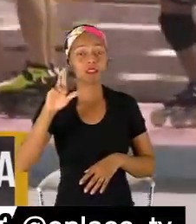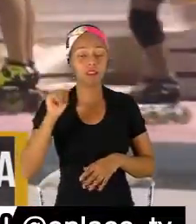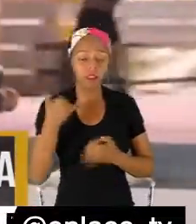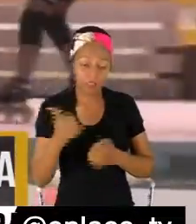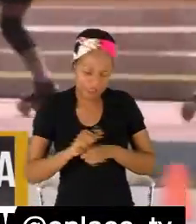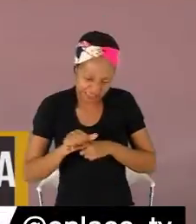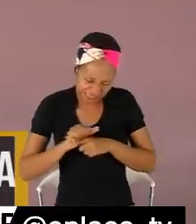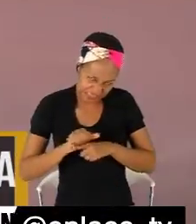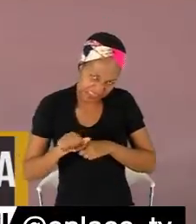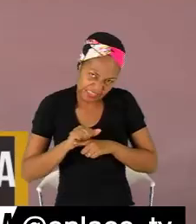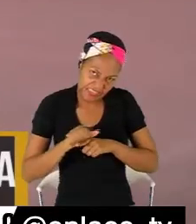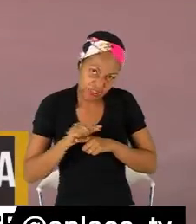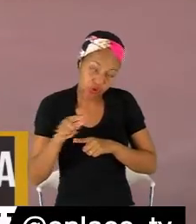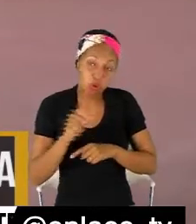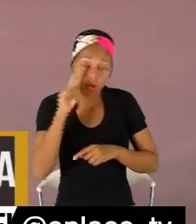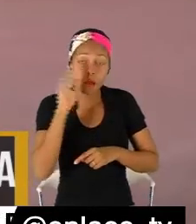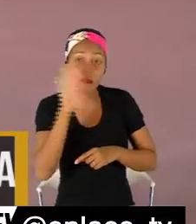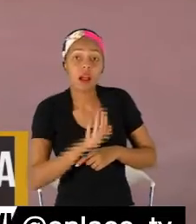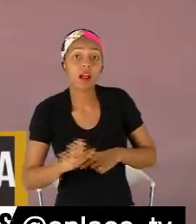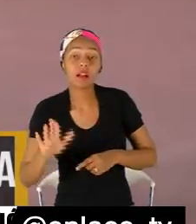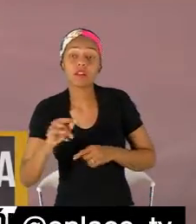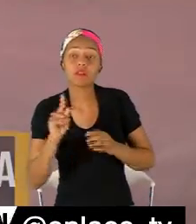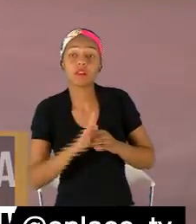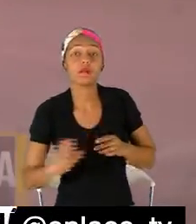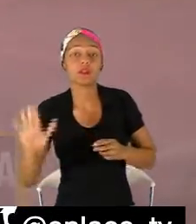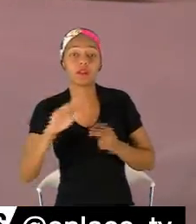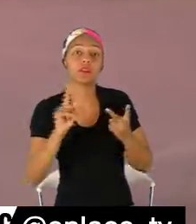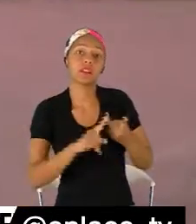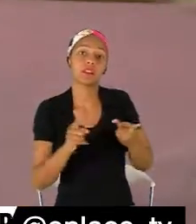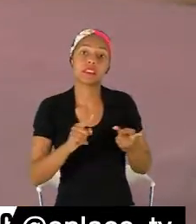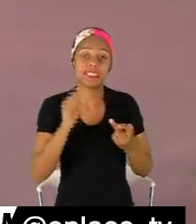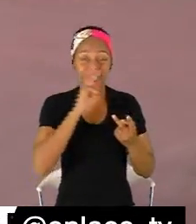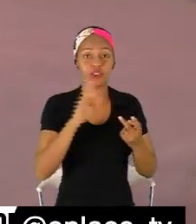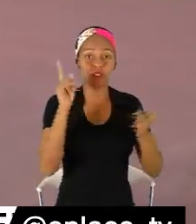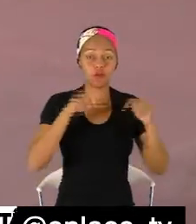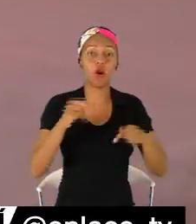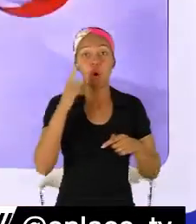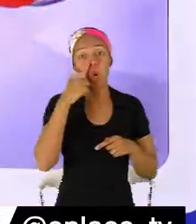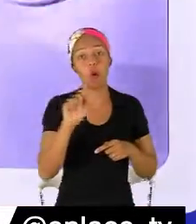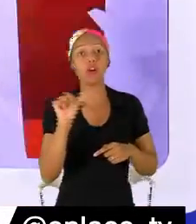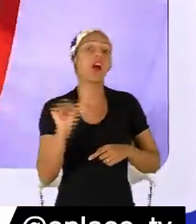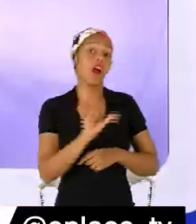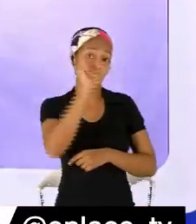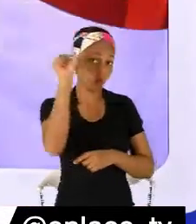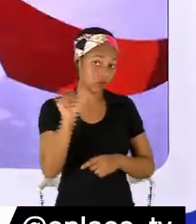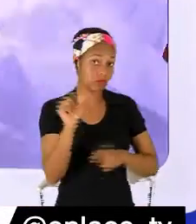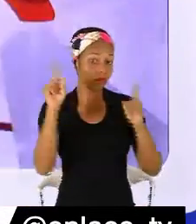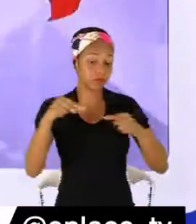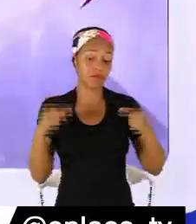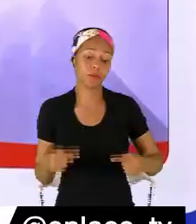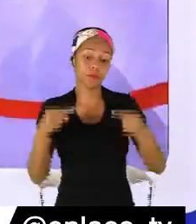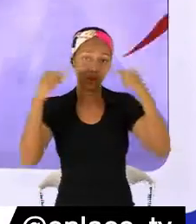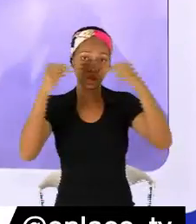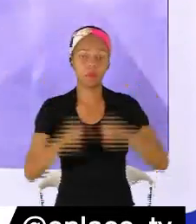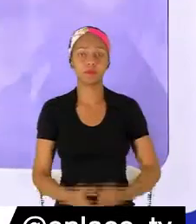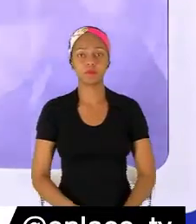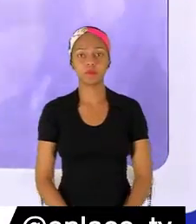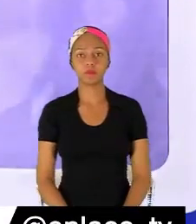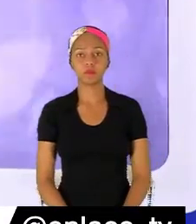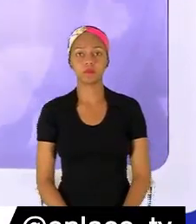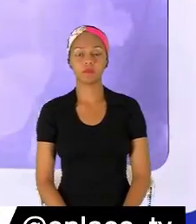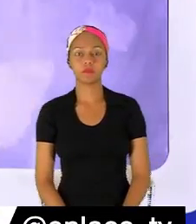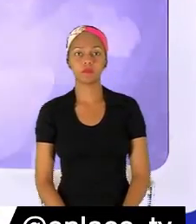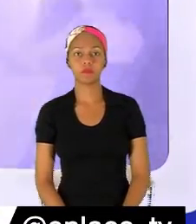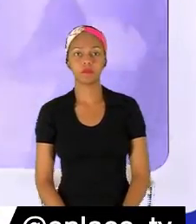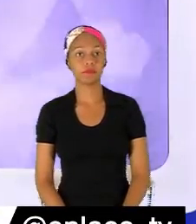para eventos departamentales y nacionales en junio, julio y agosto próximo. Ya está todo listo para que inicie